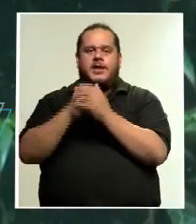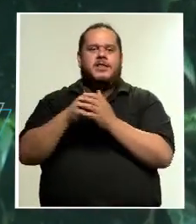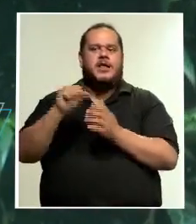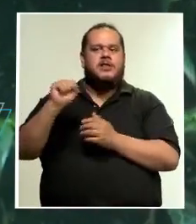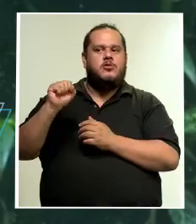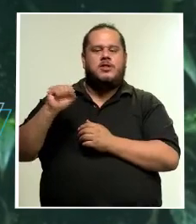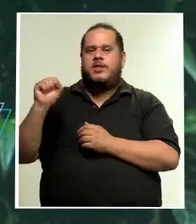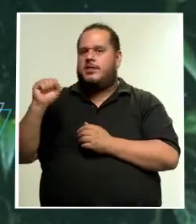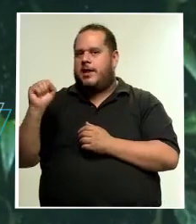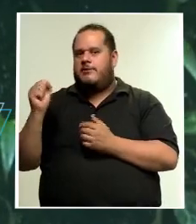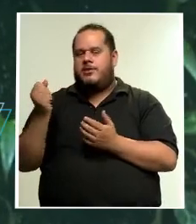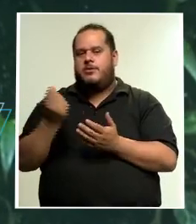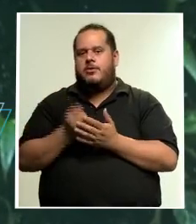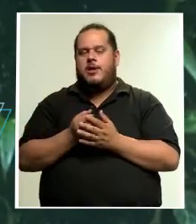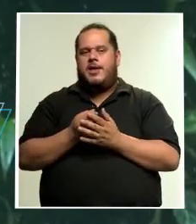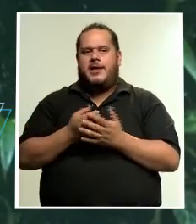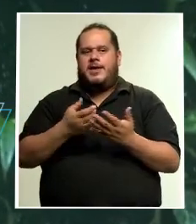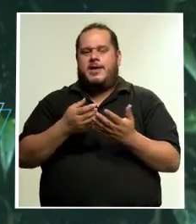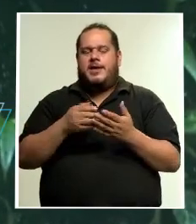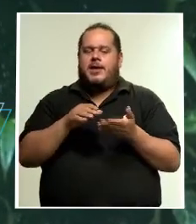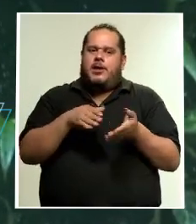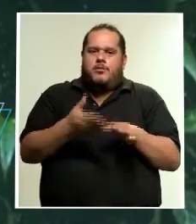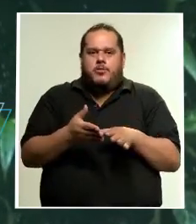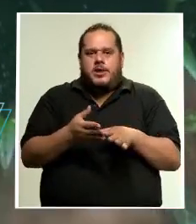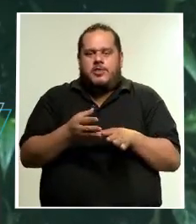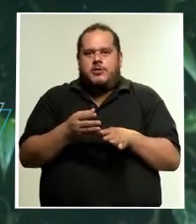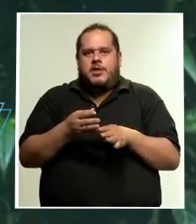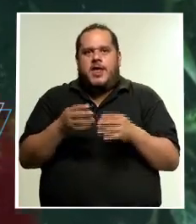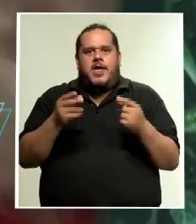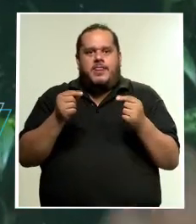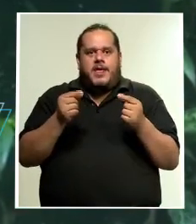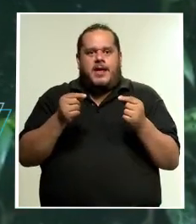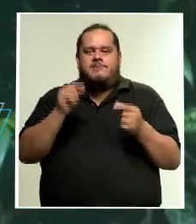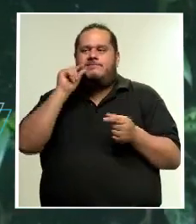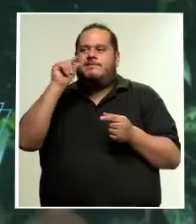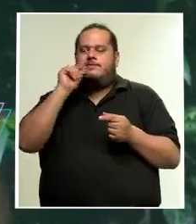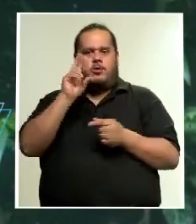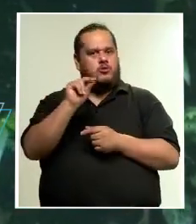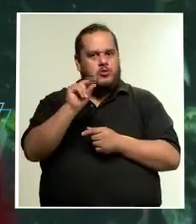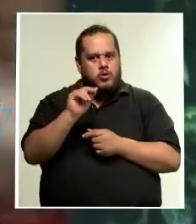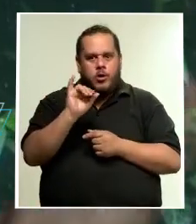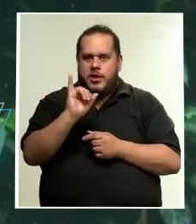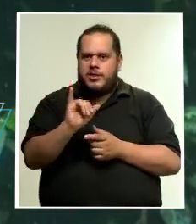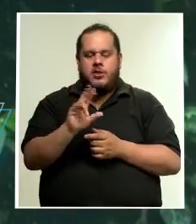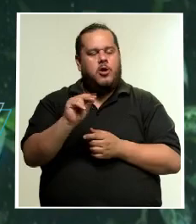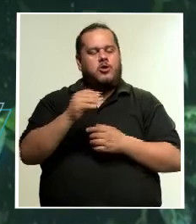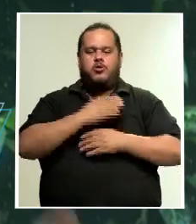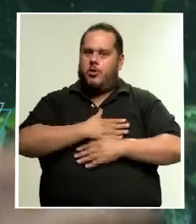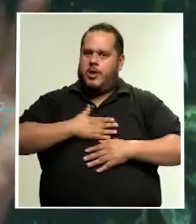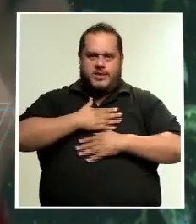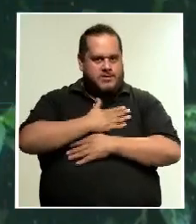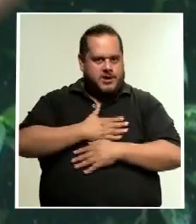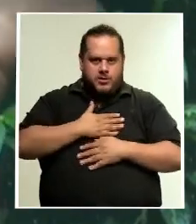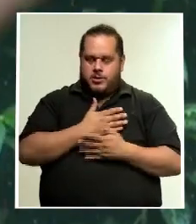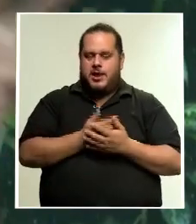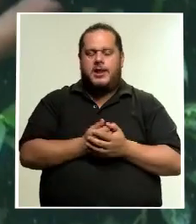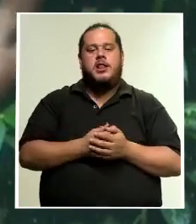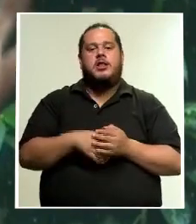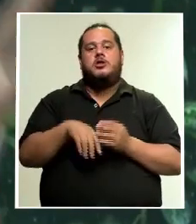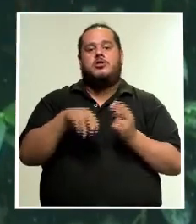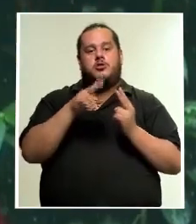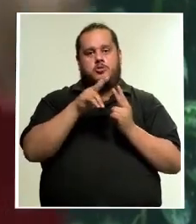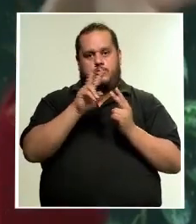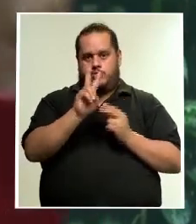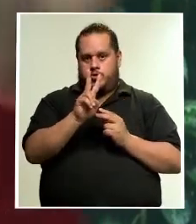Sarandon muriéndose de cáncer y fumándose un cigarro. No es fumado, no es recreacional. Son dos